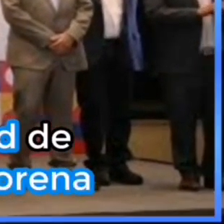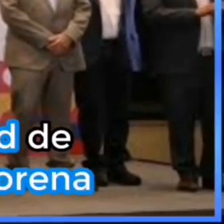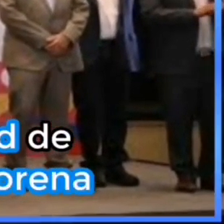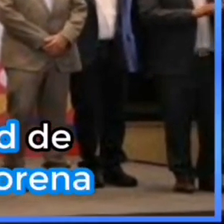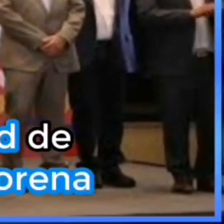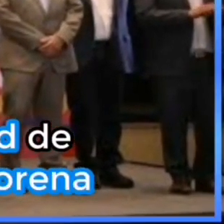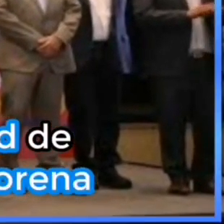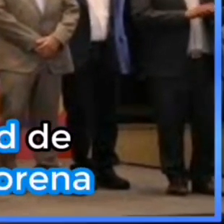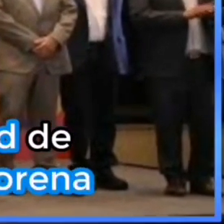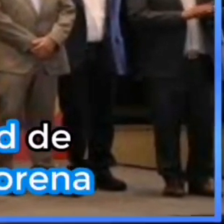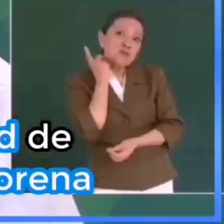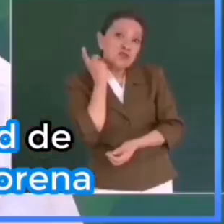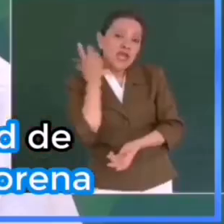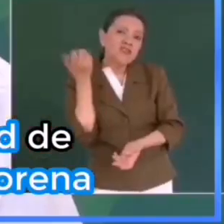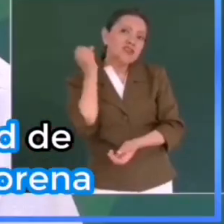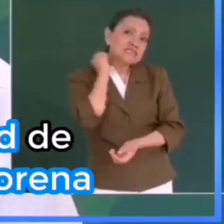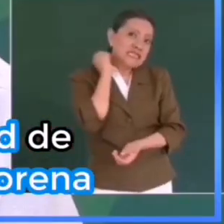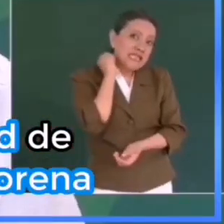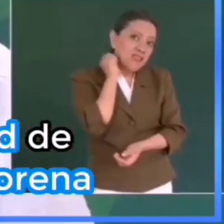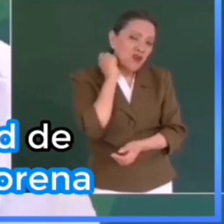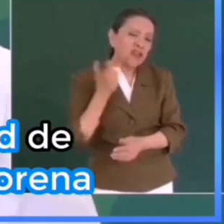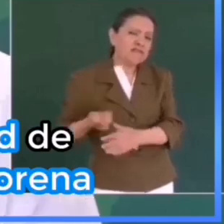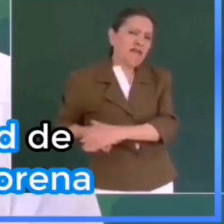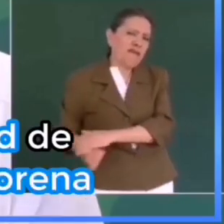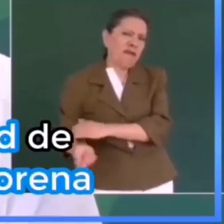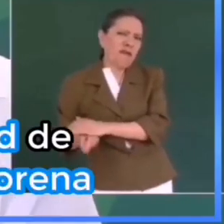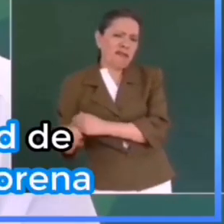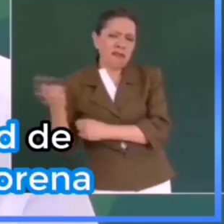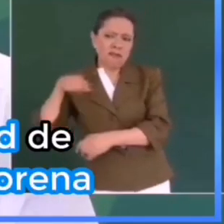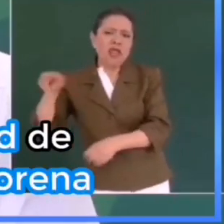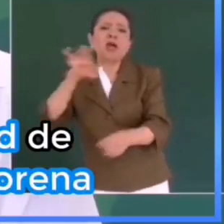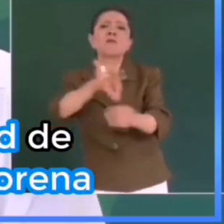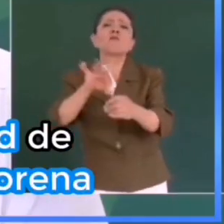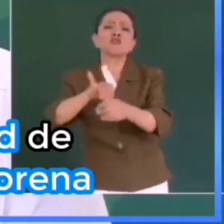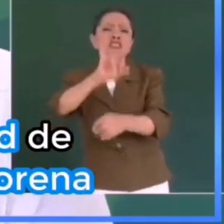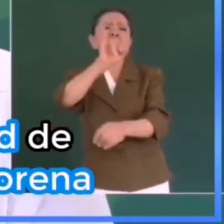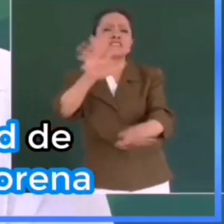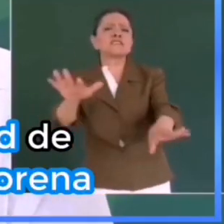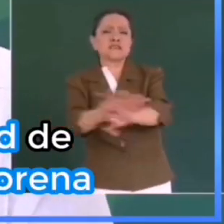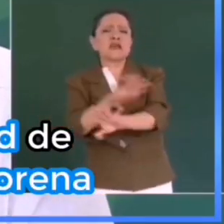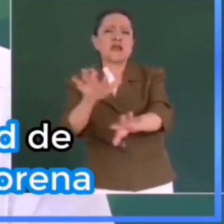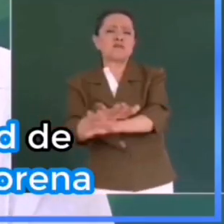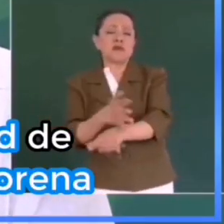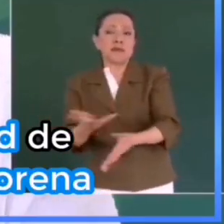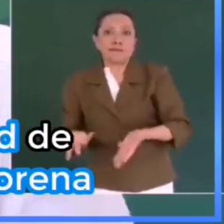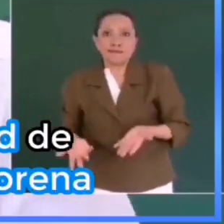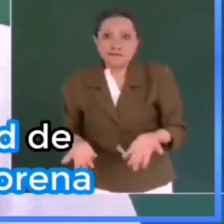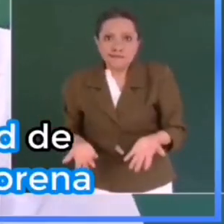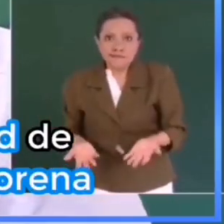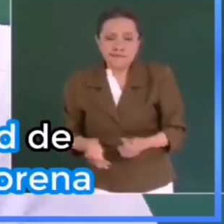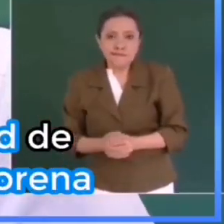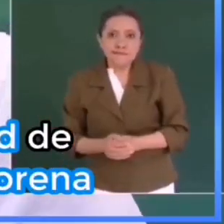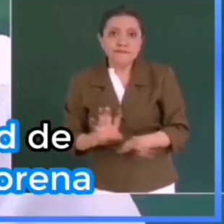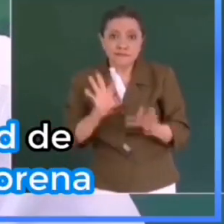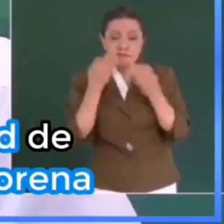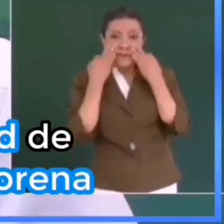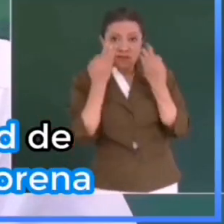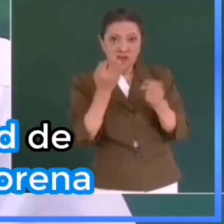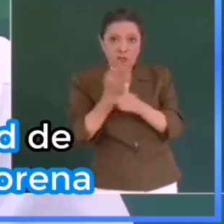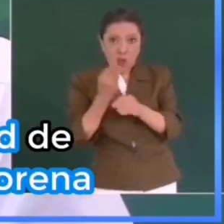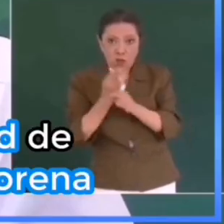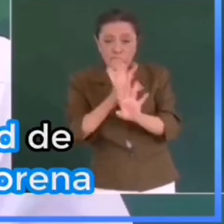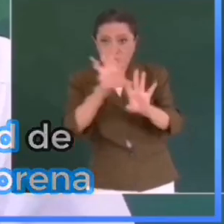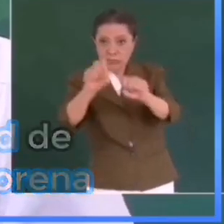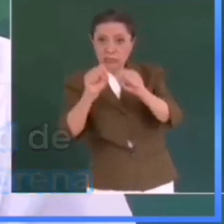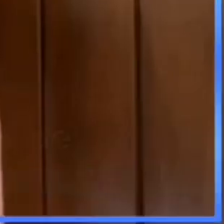noticias en medios de comunicación son referentes a Frente Amplio por México, mientras que por otra parte aseguró que las relacionadas a Morena